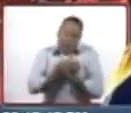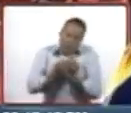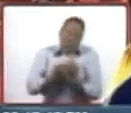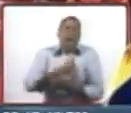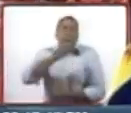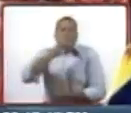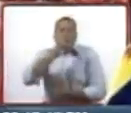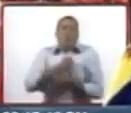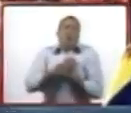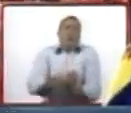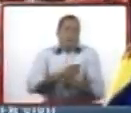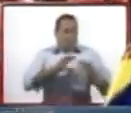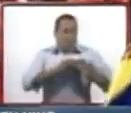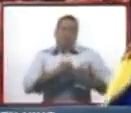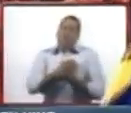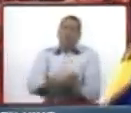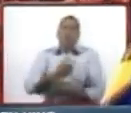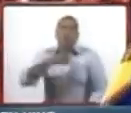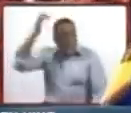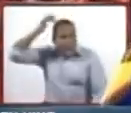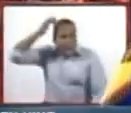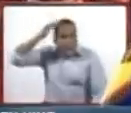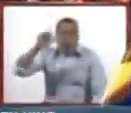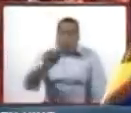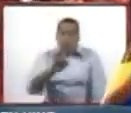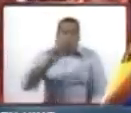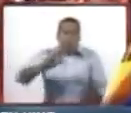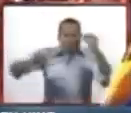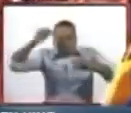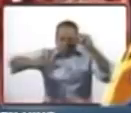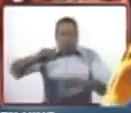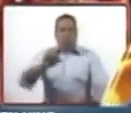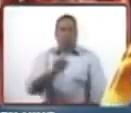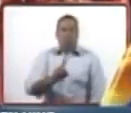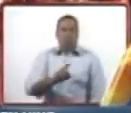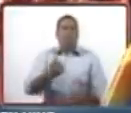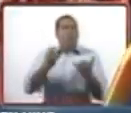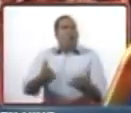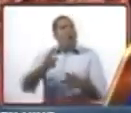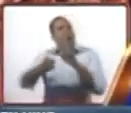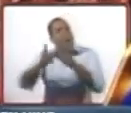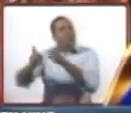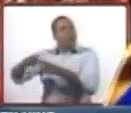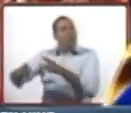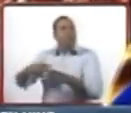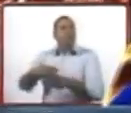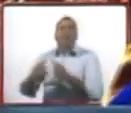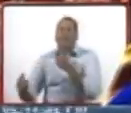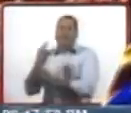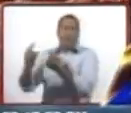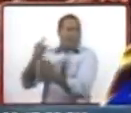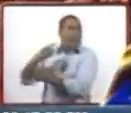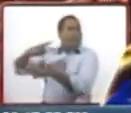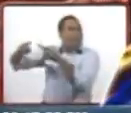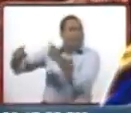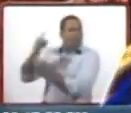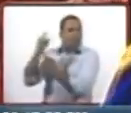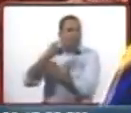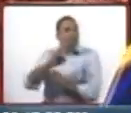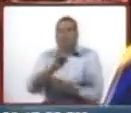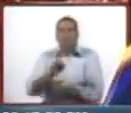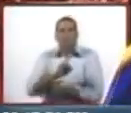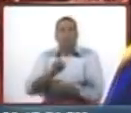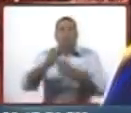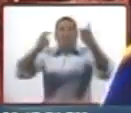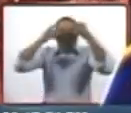corazón y que no lo anda fingiendo como andan algunos por ahí. Ahora quieren ser chavistas, pero no nos engañan, porque no estamos conscientes. Chávez nos despertó